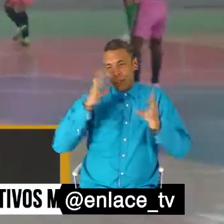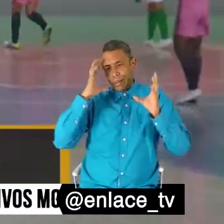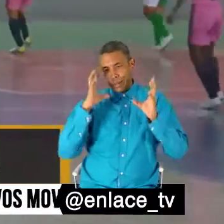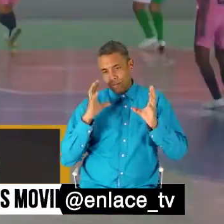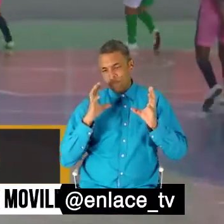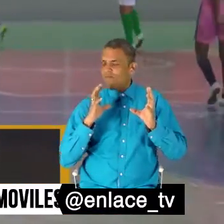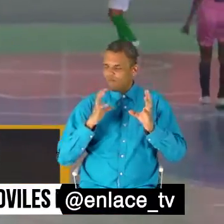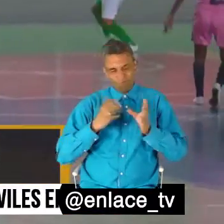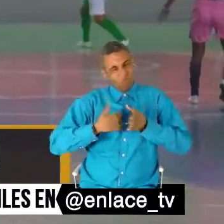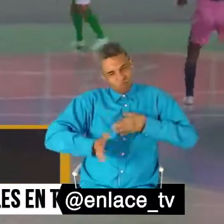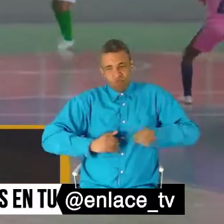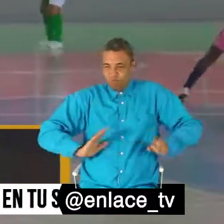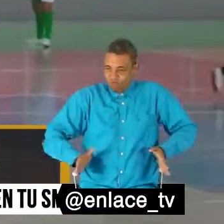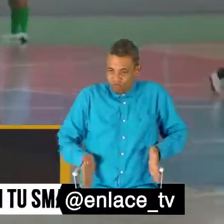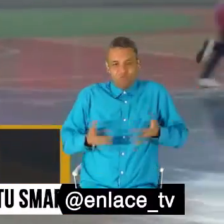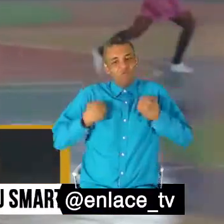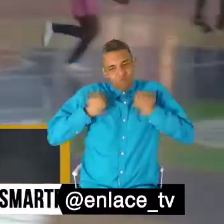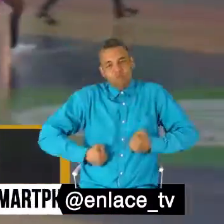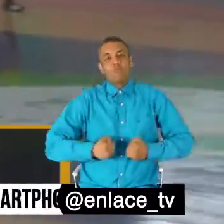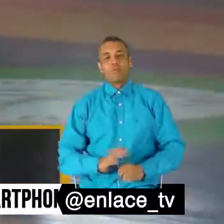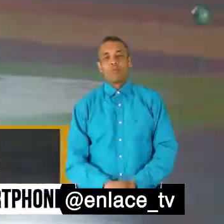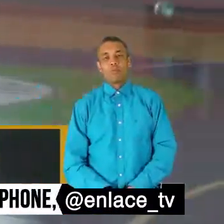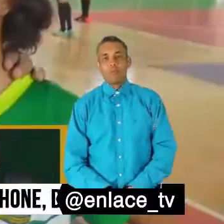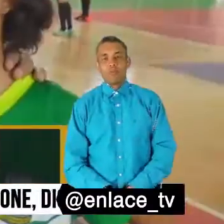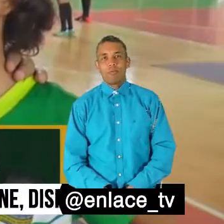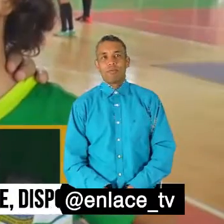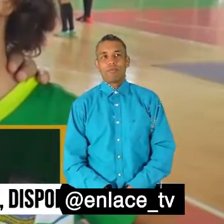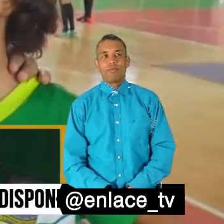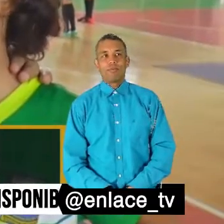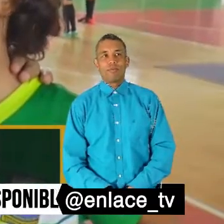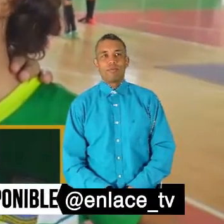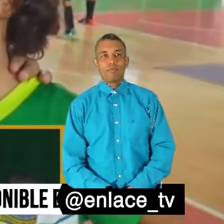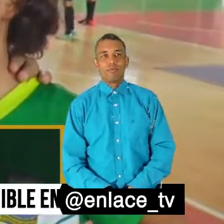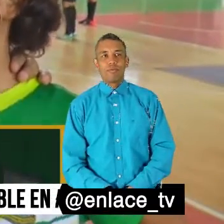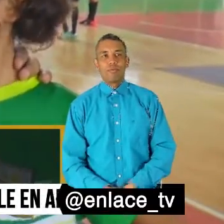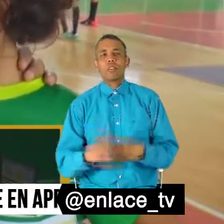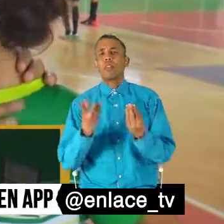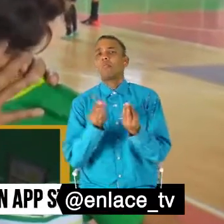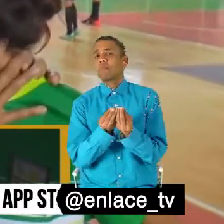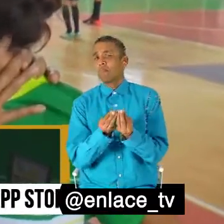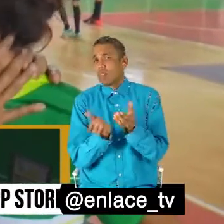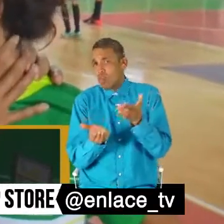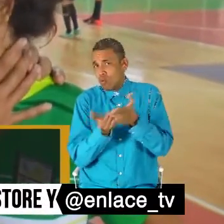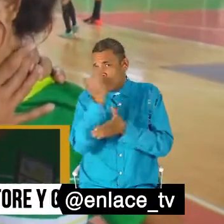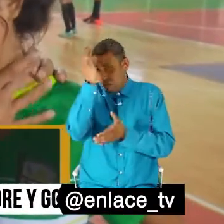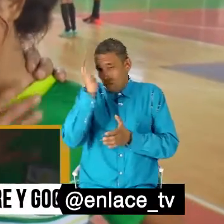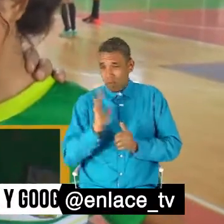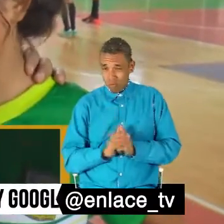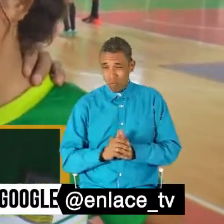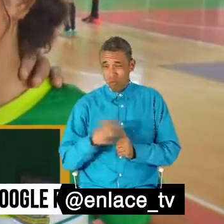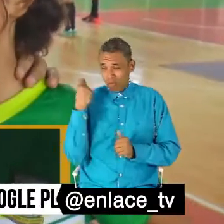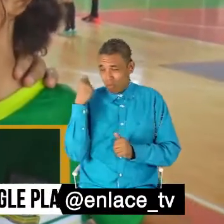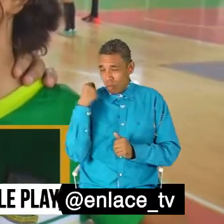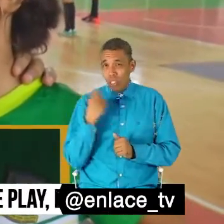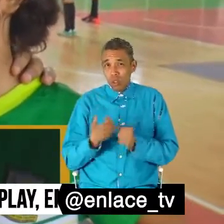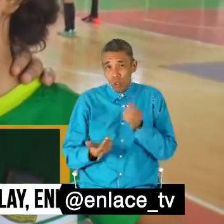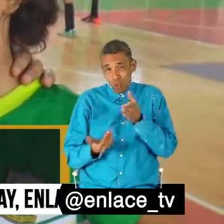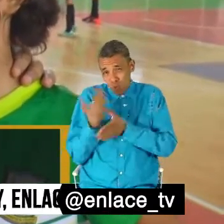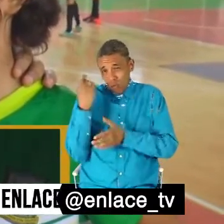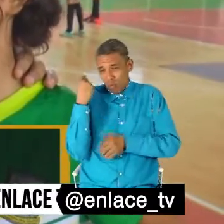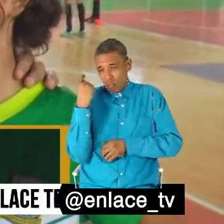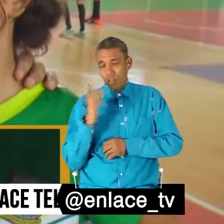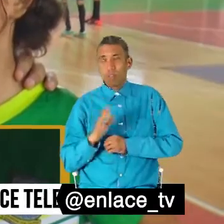los que las mujeres se estrenan en deportes como el fútbol sala. Es un grupo nuevo, apenas llevamos con ellas un grupo